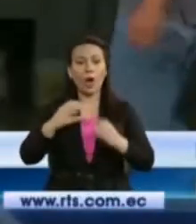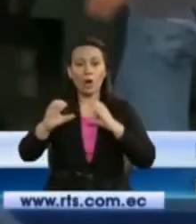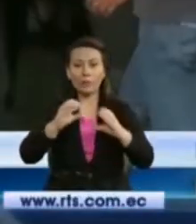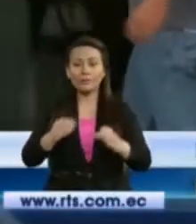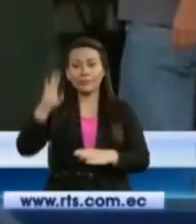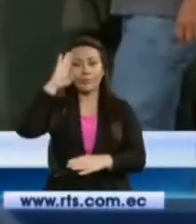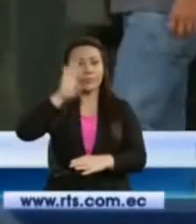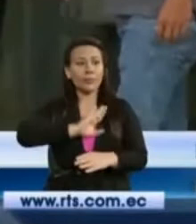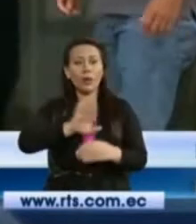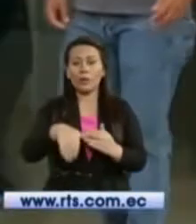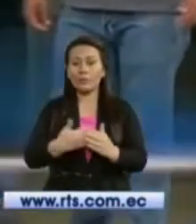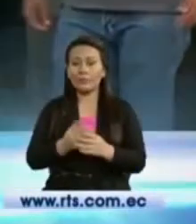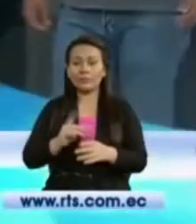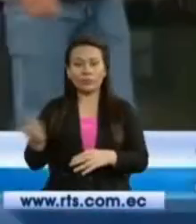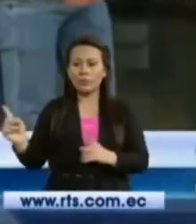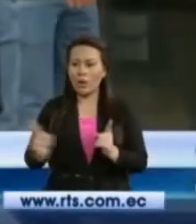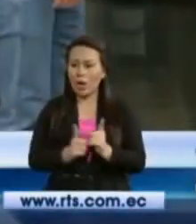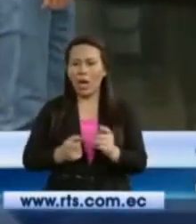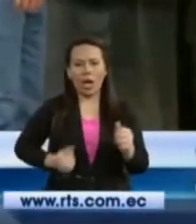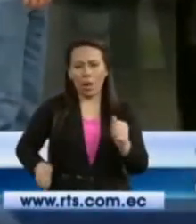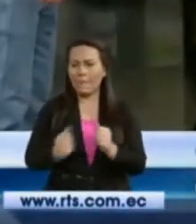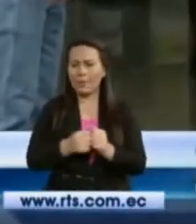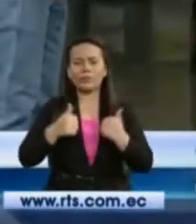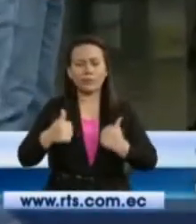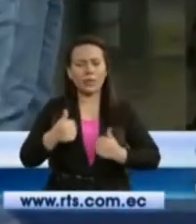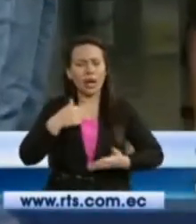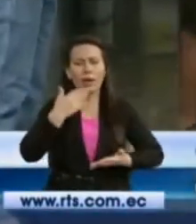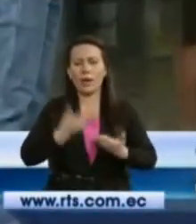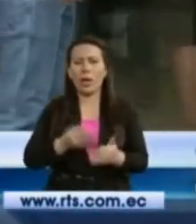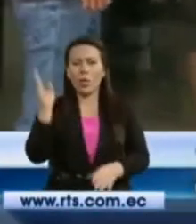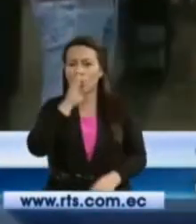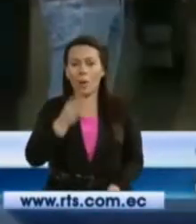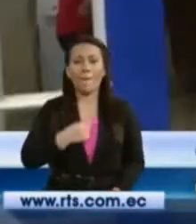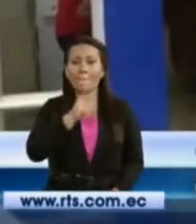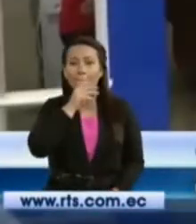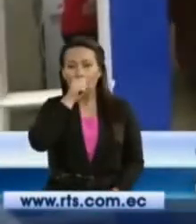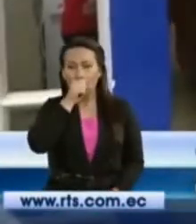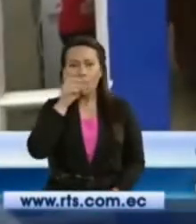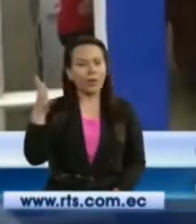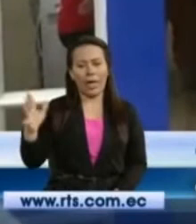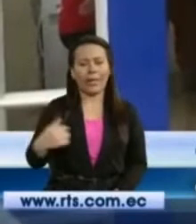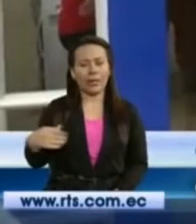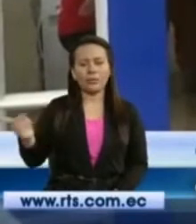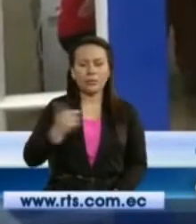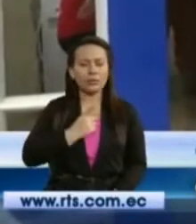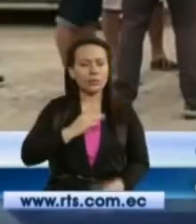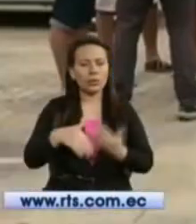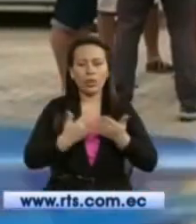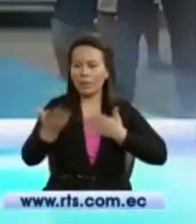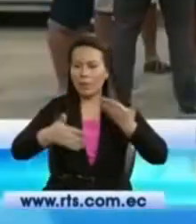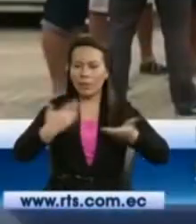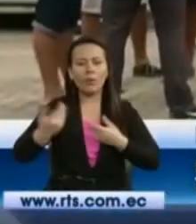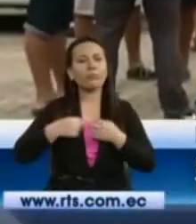sorpresa fue que cuando entro a la morgue, esa morgue todavía yo me entero a los 2 días que no estaba inaugurada. Se